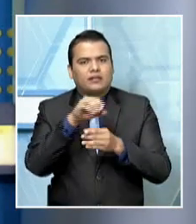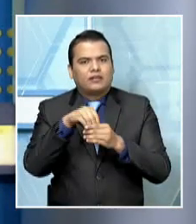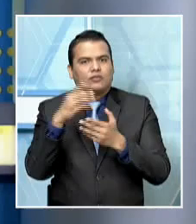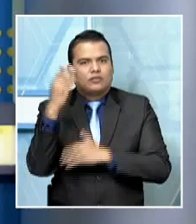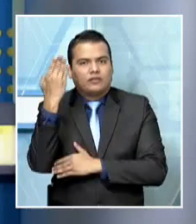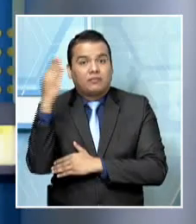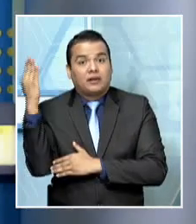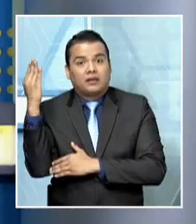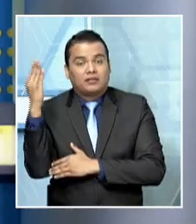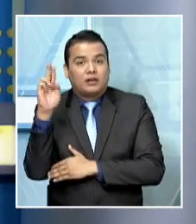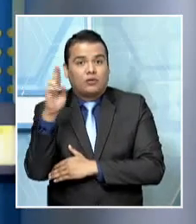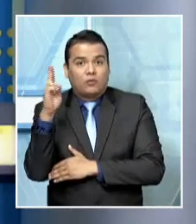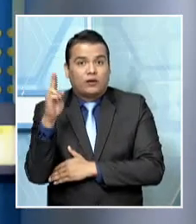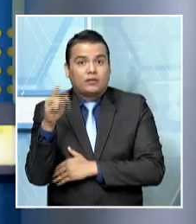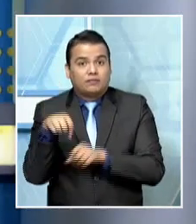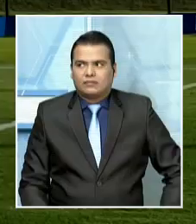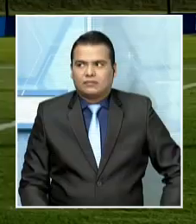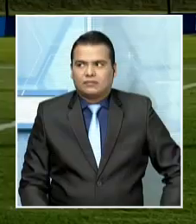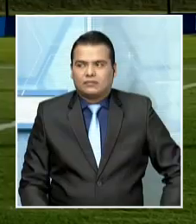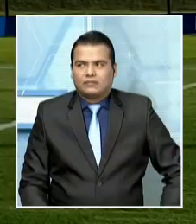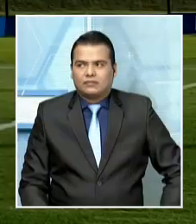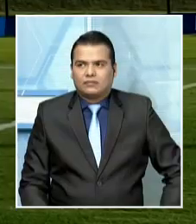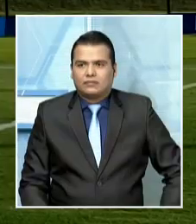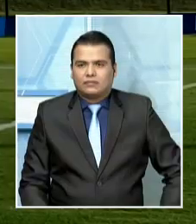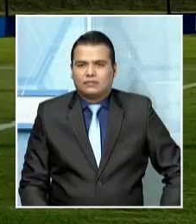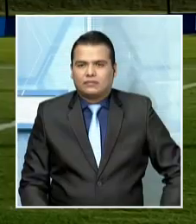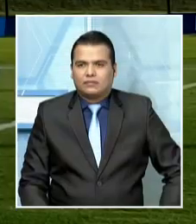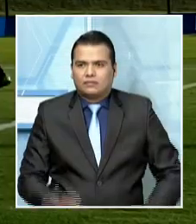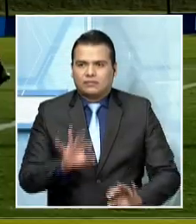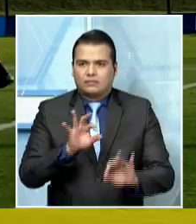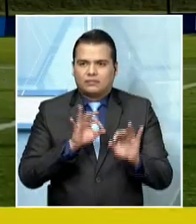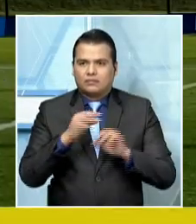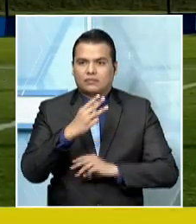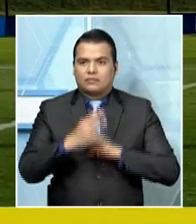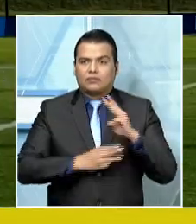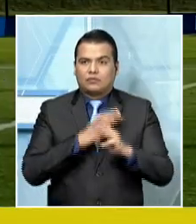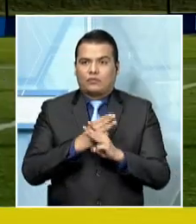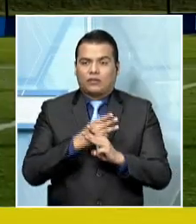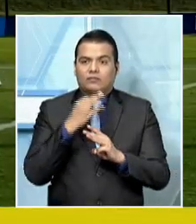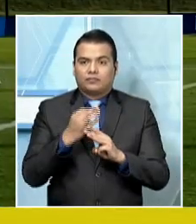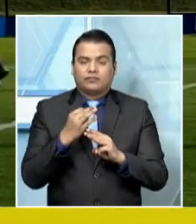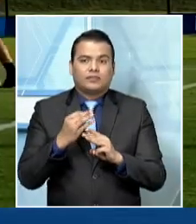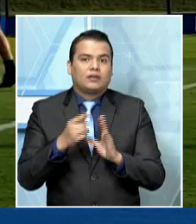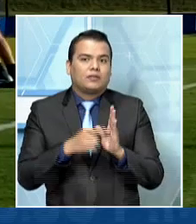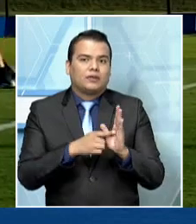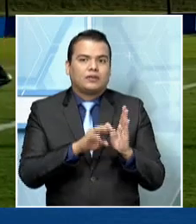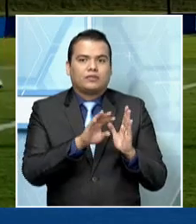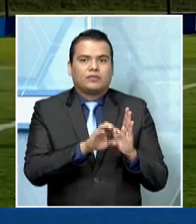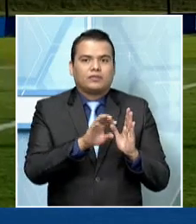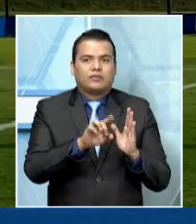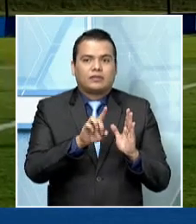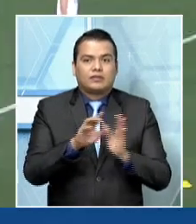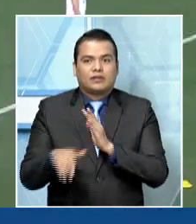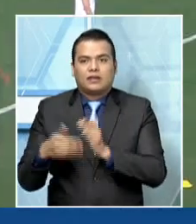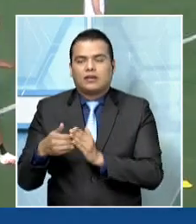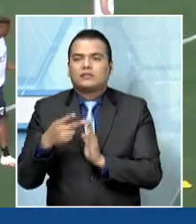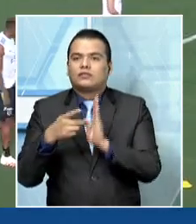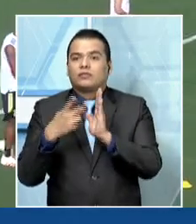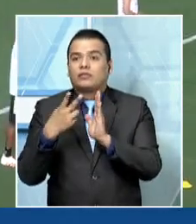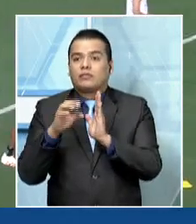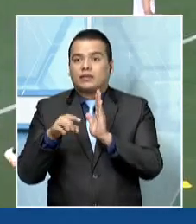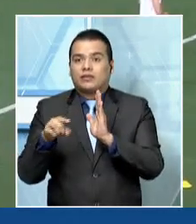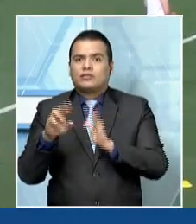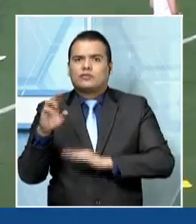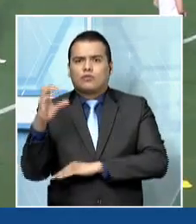charrúa a 1 gana en la arenosa por la eliminatoria mundialista entre 1996 y 2000 20 de colombia mantiene un invicto